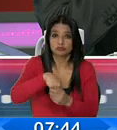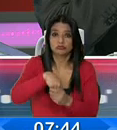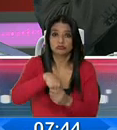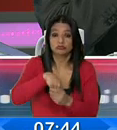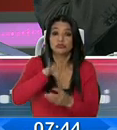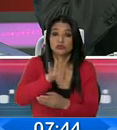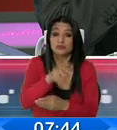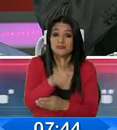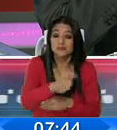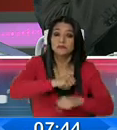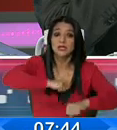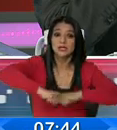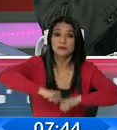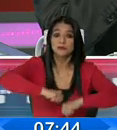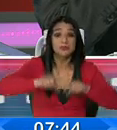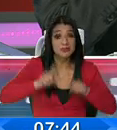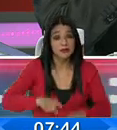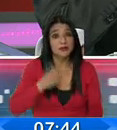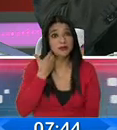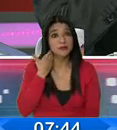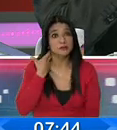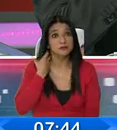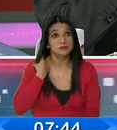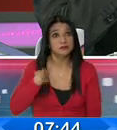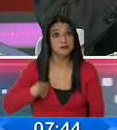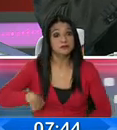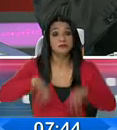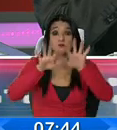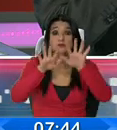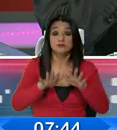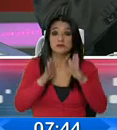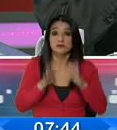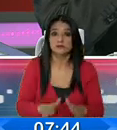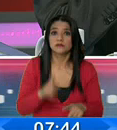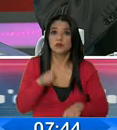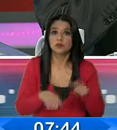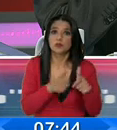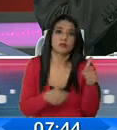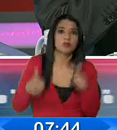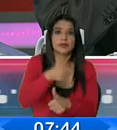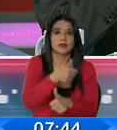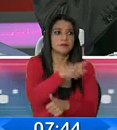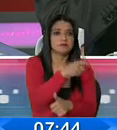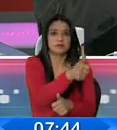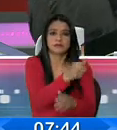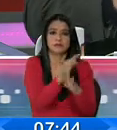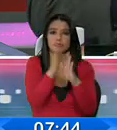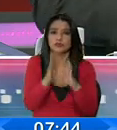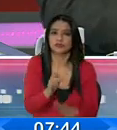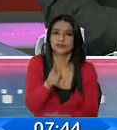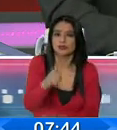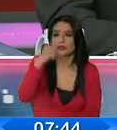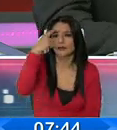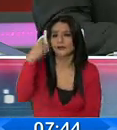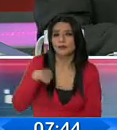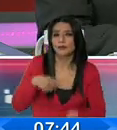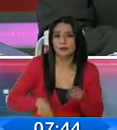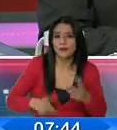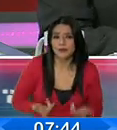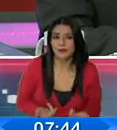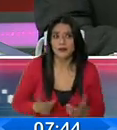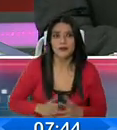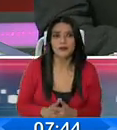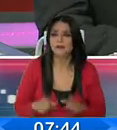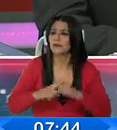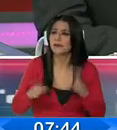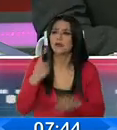su propia gestión. La Secretaría tampoco podría subrogar a los propios funcionarios del Ejecutivo. ¿Pero para qué